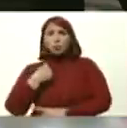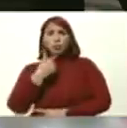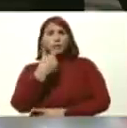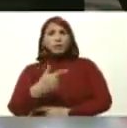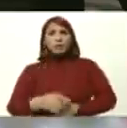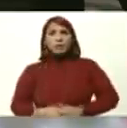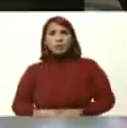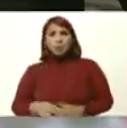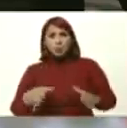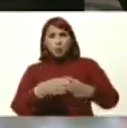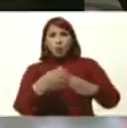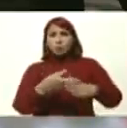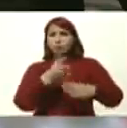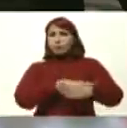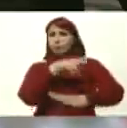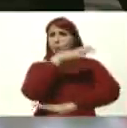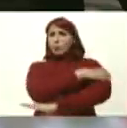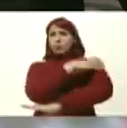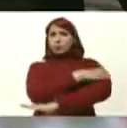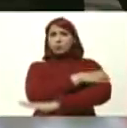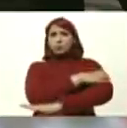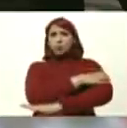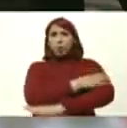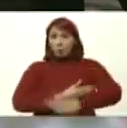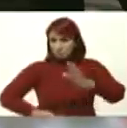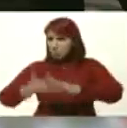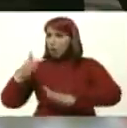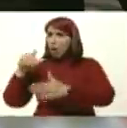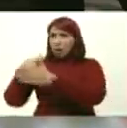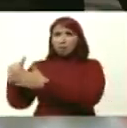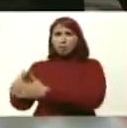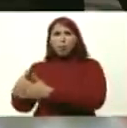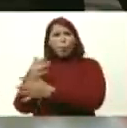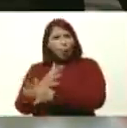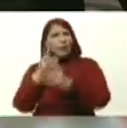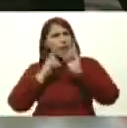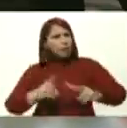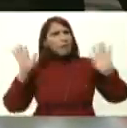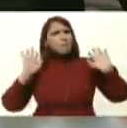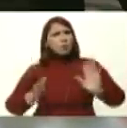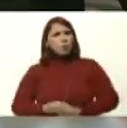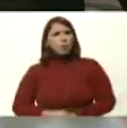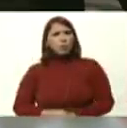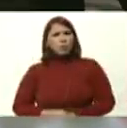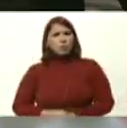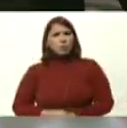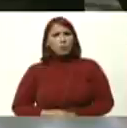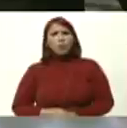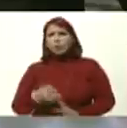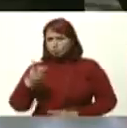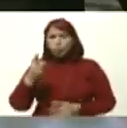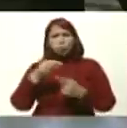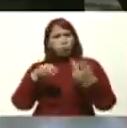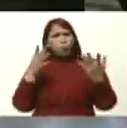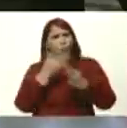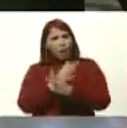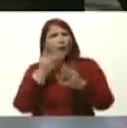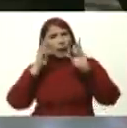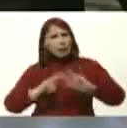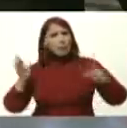a estos sectores extremistas, si van a las elecciones, jueguen limpio. Ramos Alud, juega limpio.